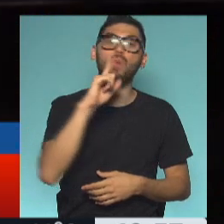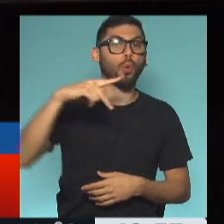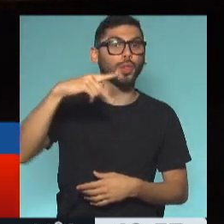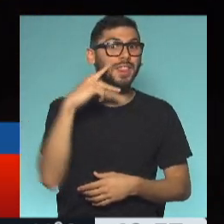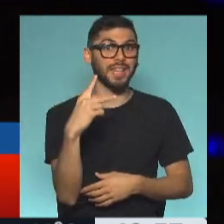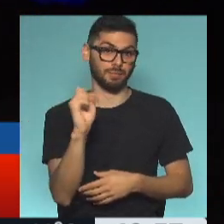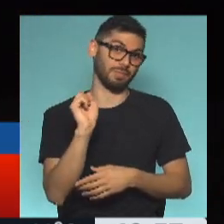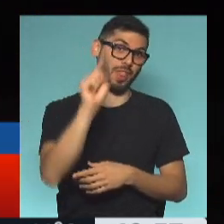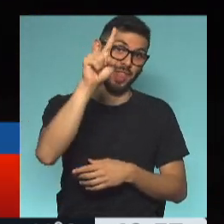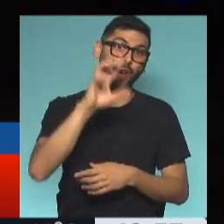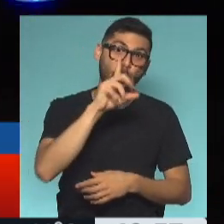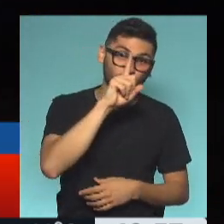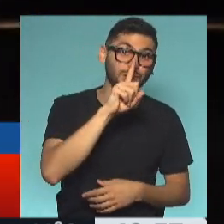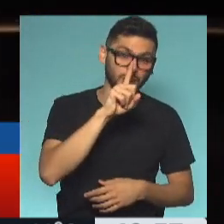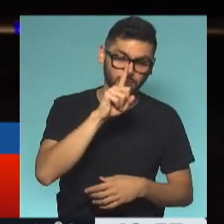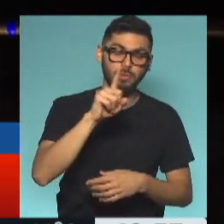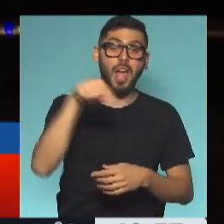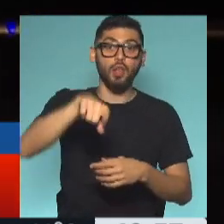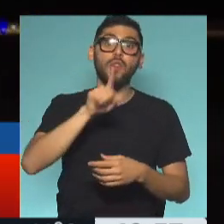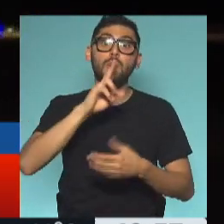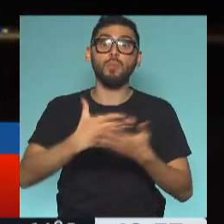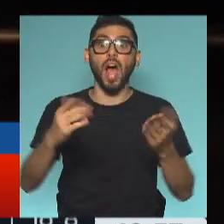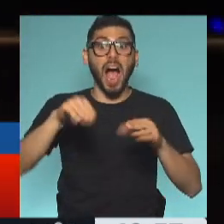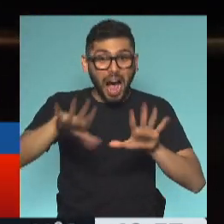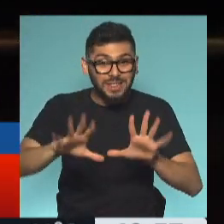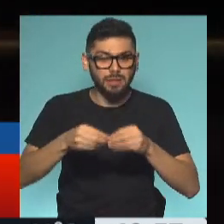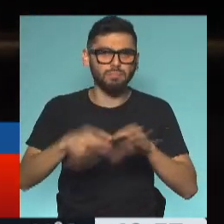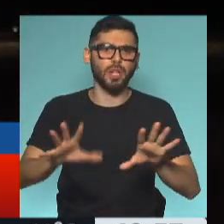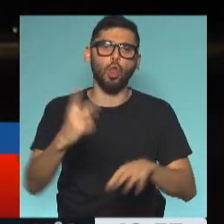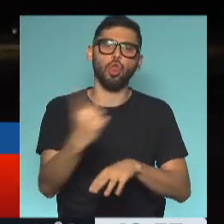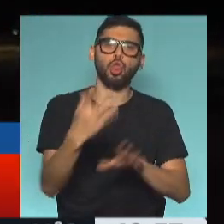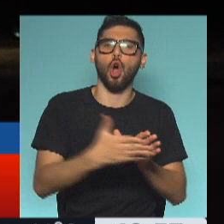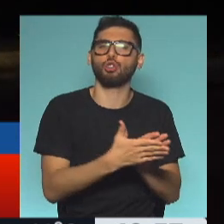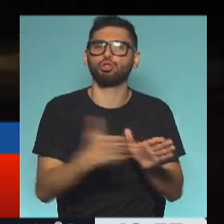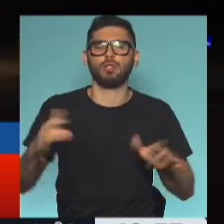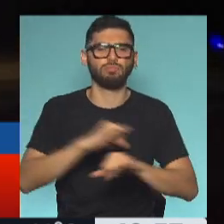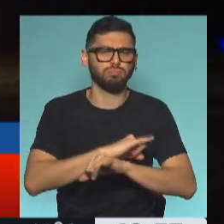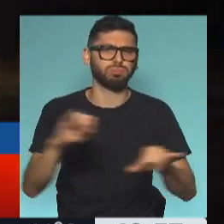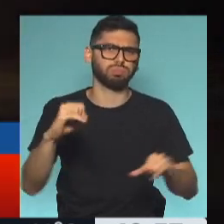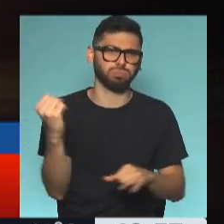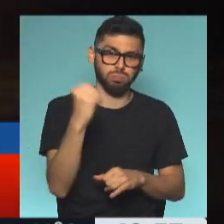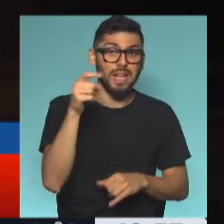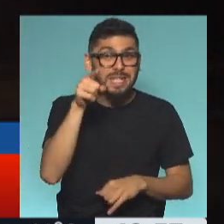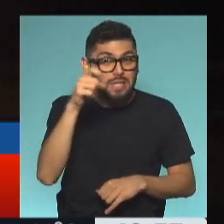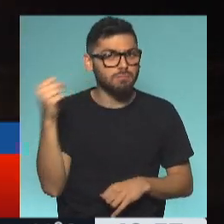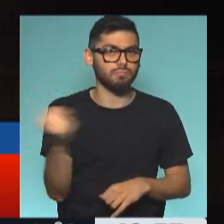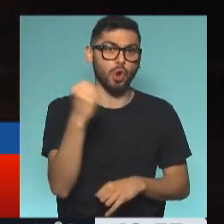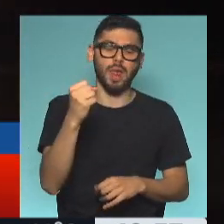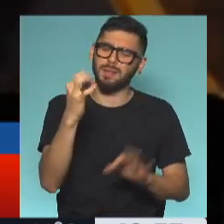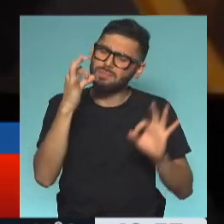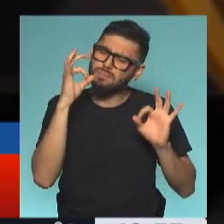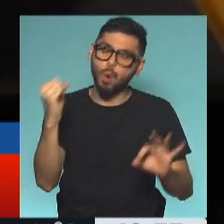Rusa. Con esto abrimos Televisión Pública Noticias, con esto abrimos dos horas de información clave, lo que estamos viviendo,